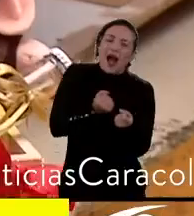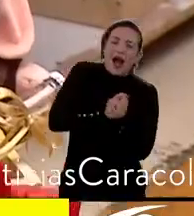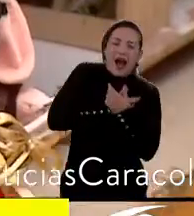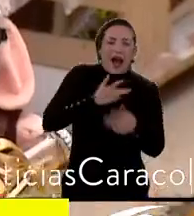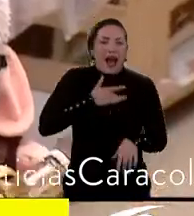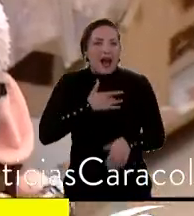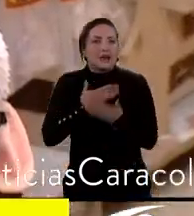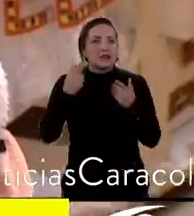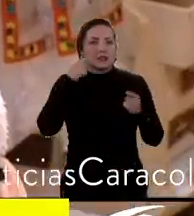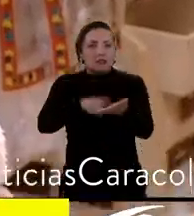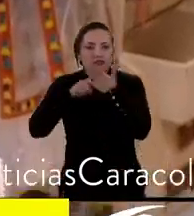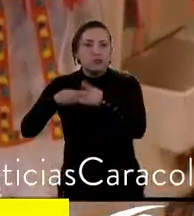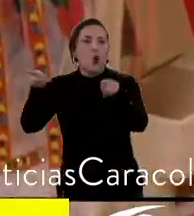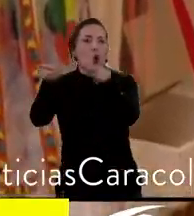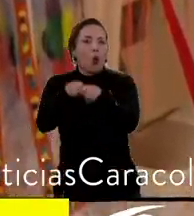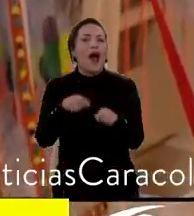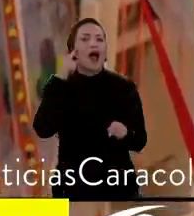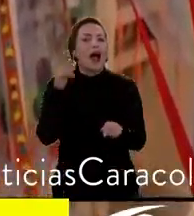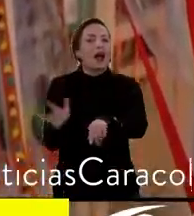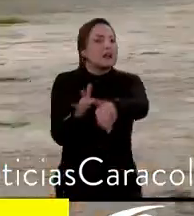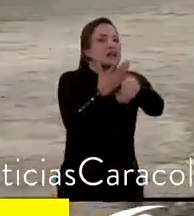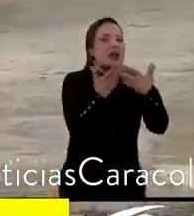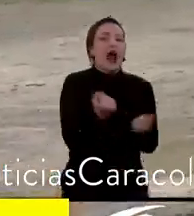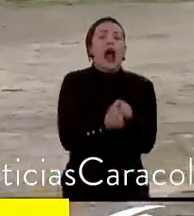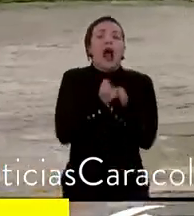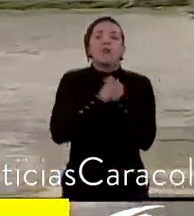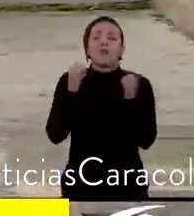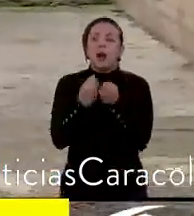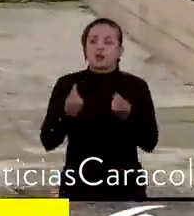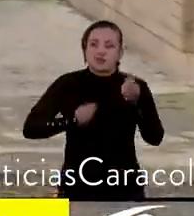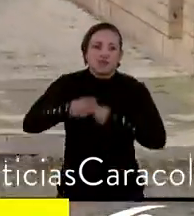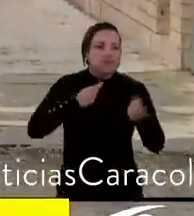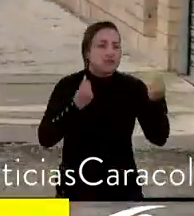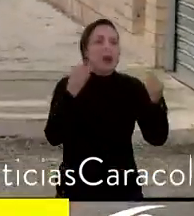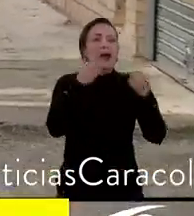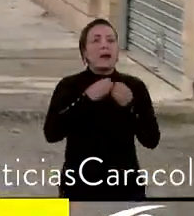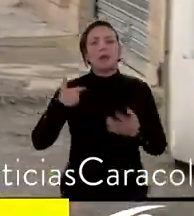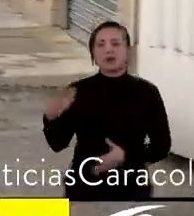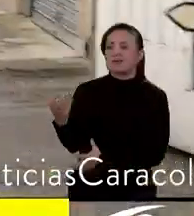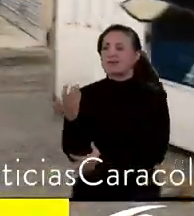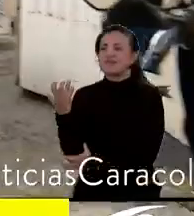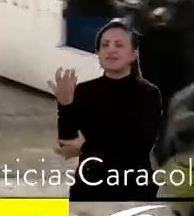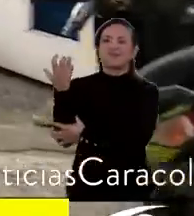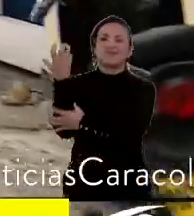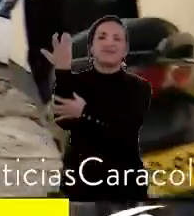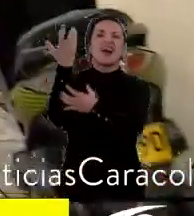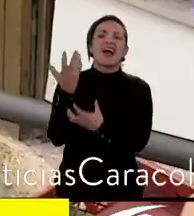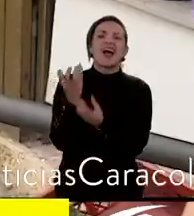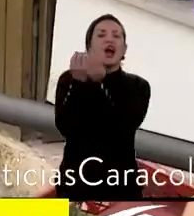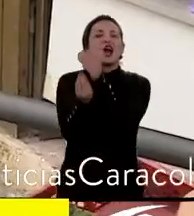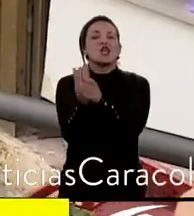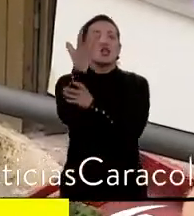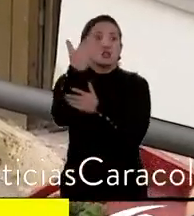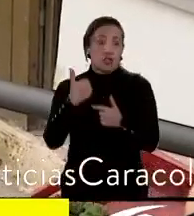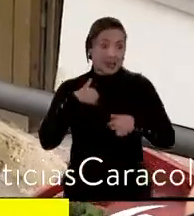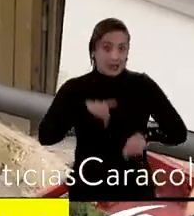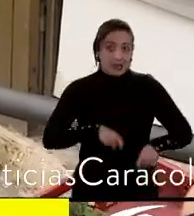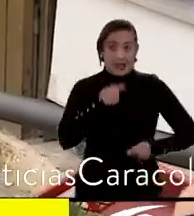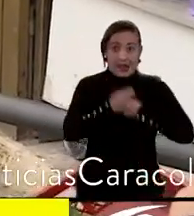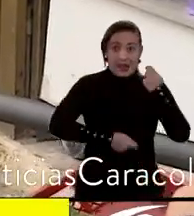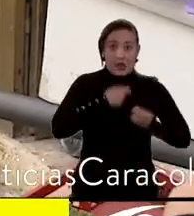celebrar el amor, reactivar el bolsillo de los negocios y recorrer las calles de Bogotá con un ramo de rosas. Para mi negocio significa